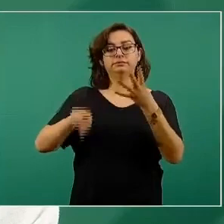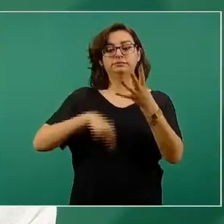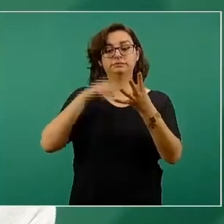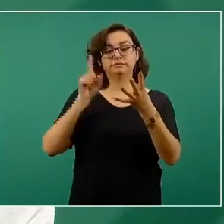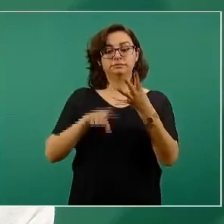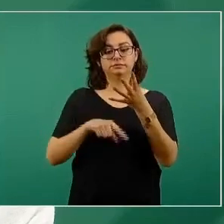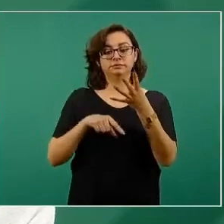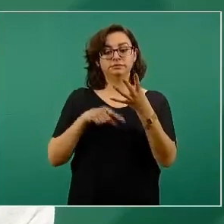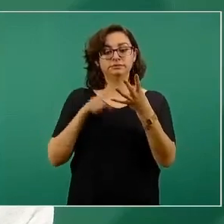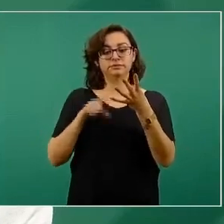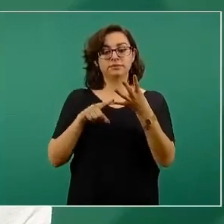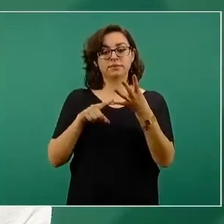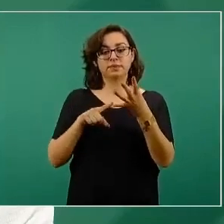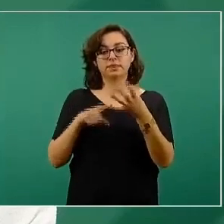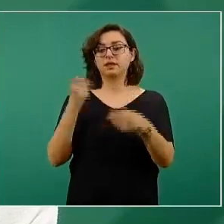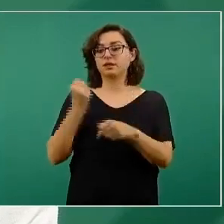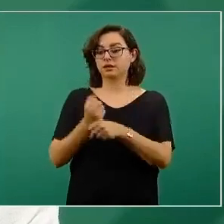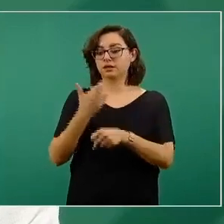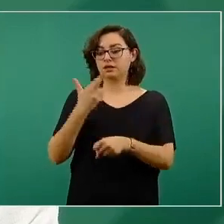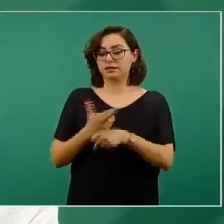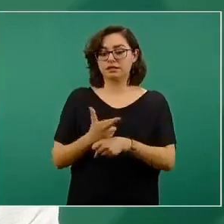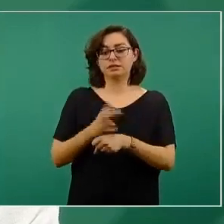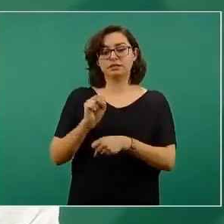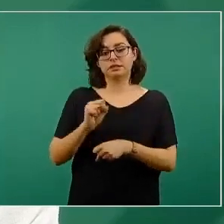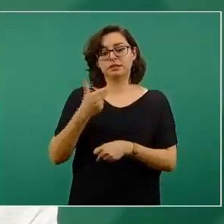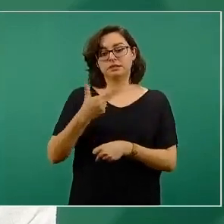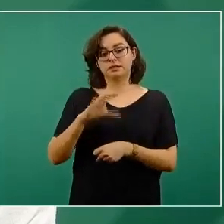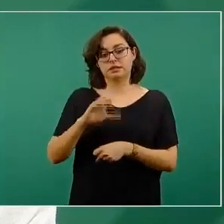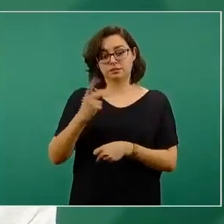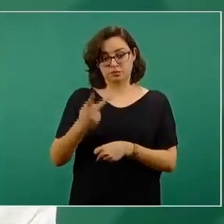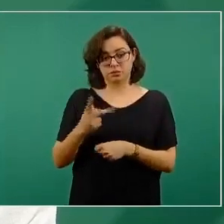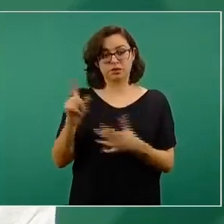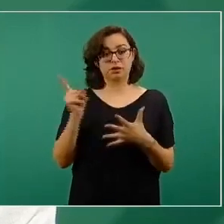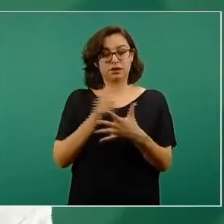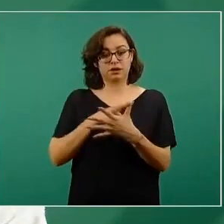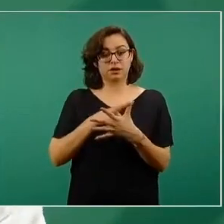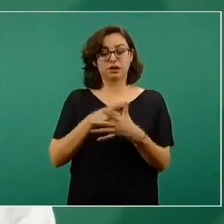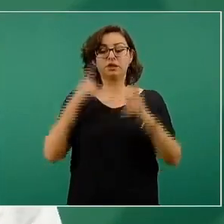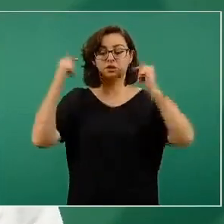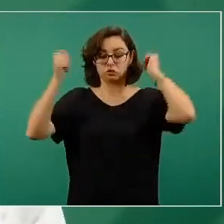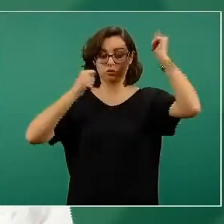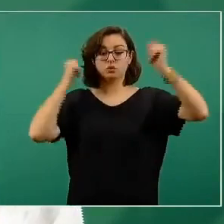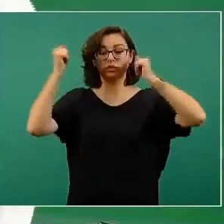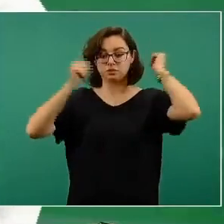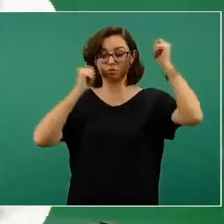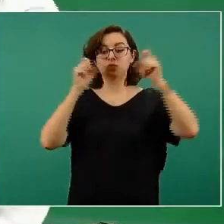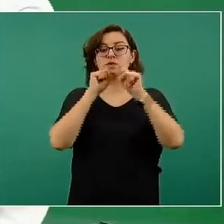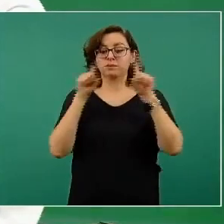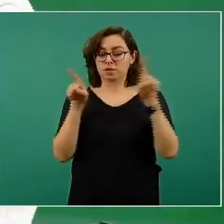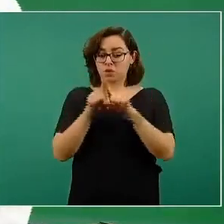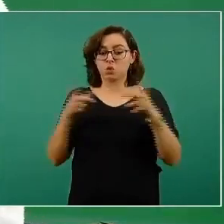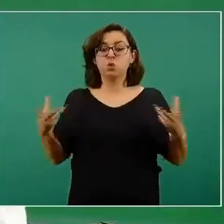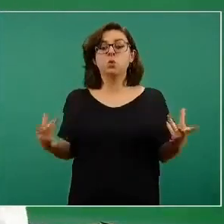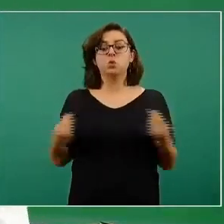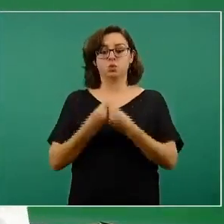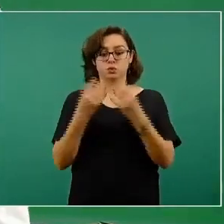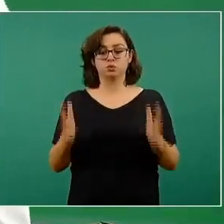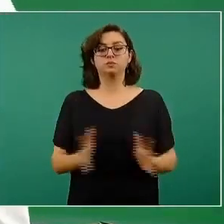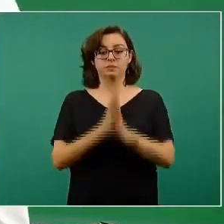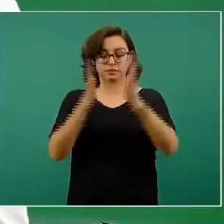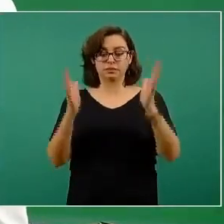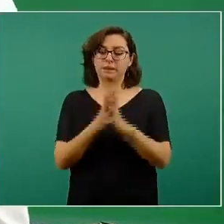participa ahora el secretario de Hacienda y el secretario de Turismo, Miguel Torruco, y desde luego la Secretaría de